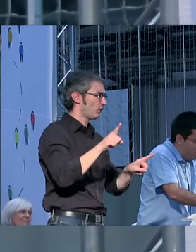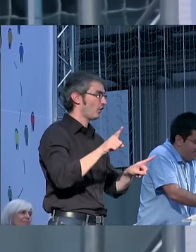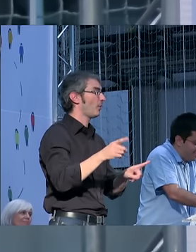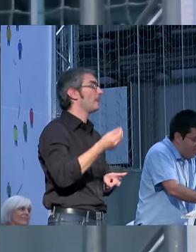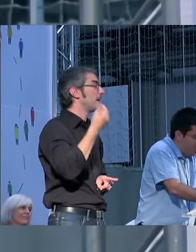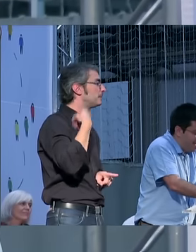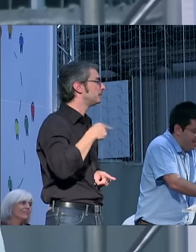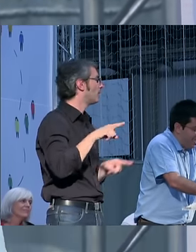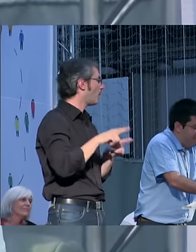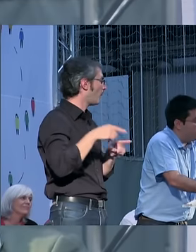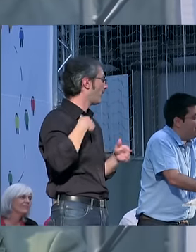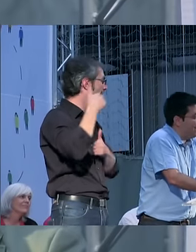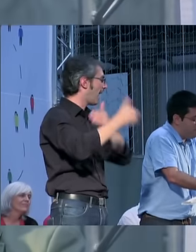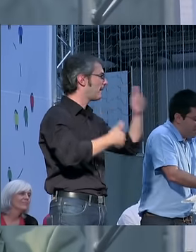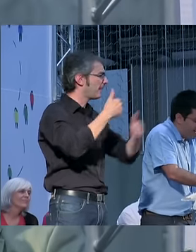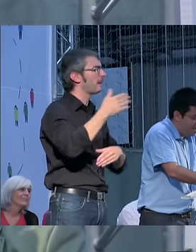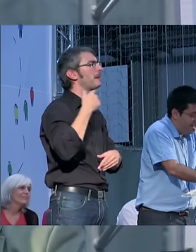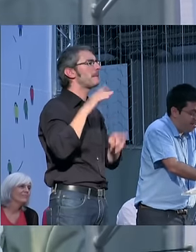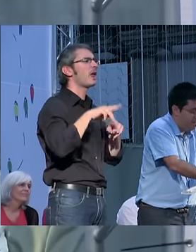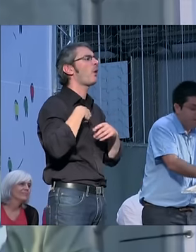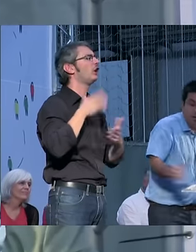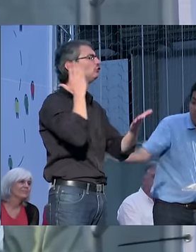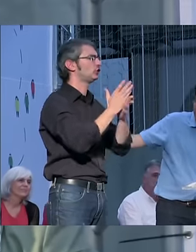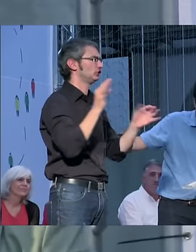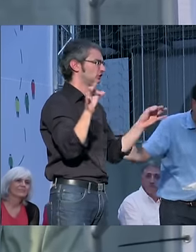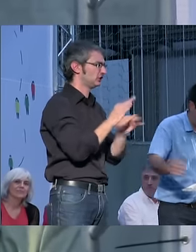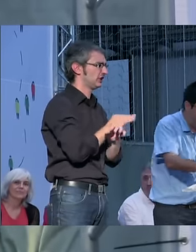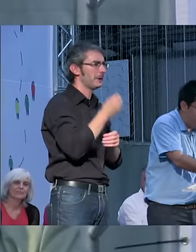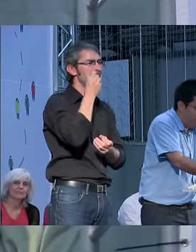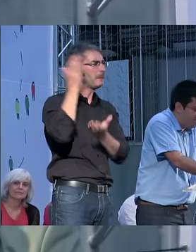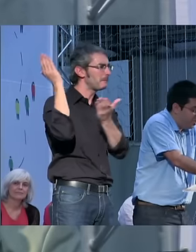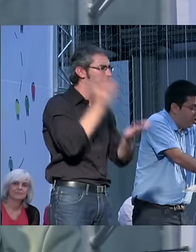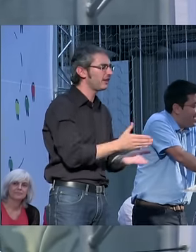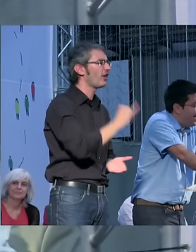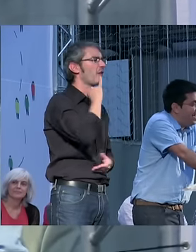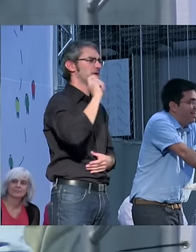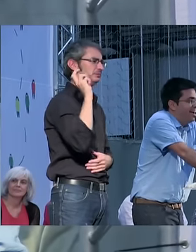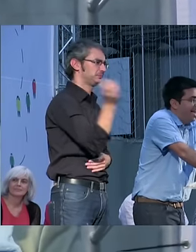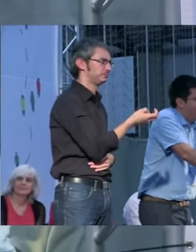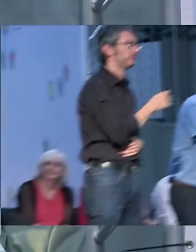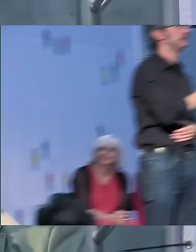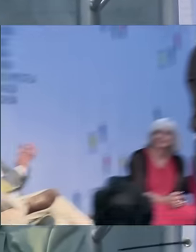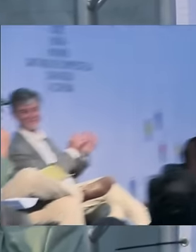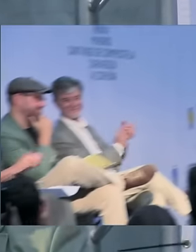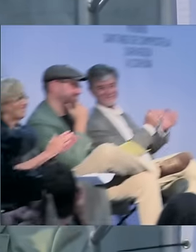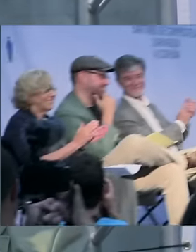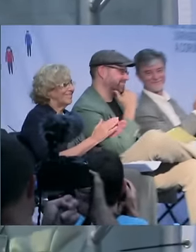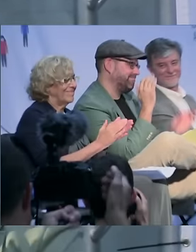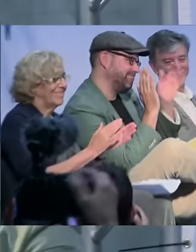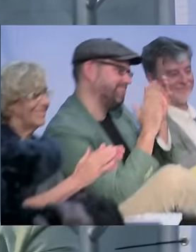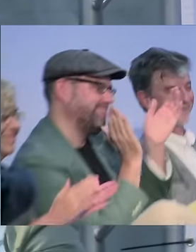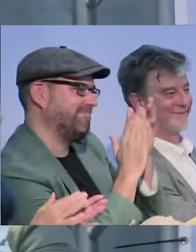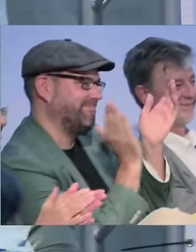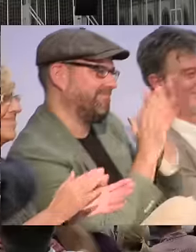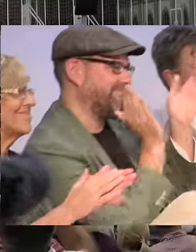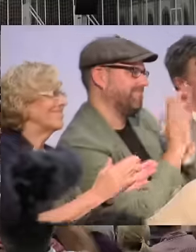marea democratizadora que debemos facer imparable. Benvido, ben querido, Martiño Noriega, alcalde republicano de